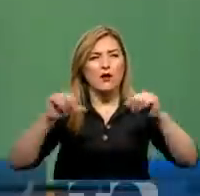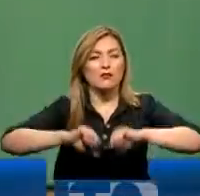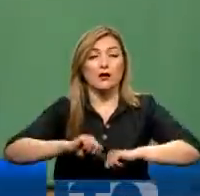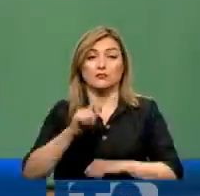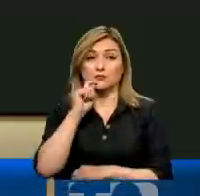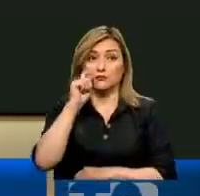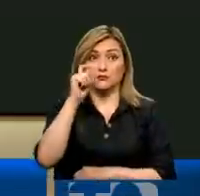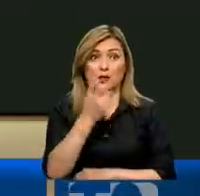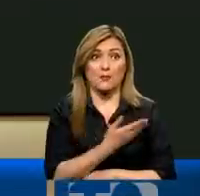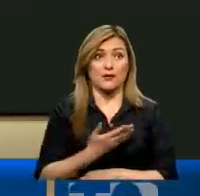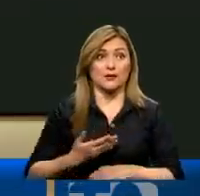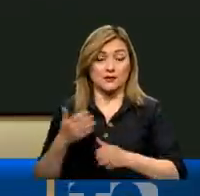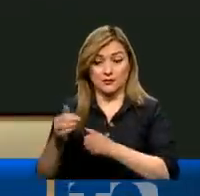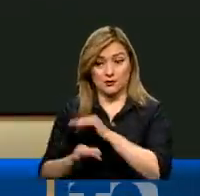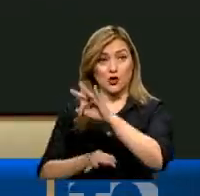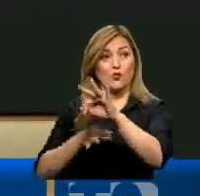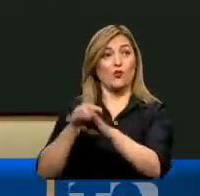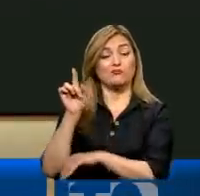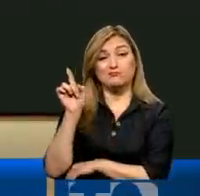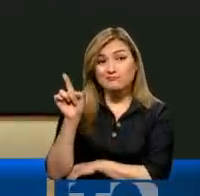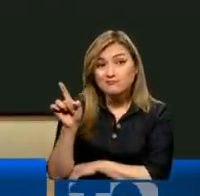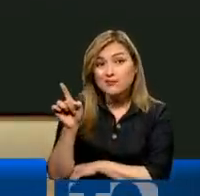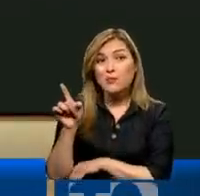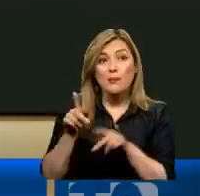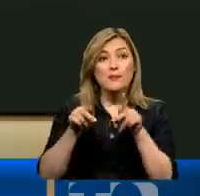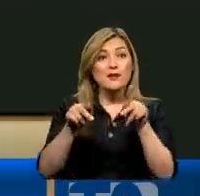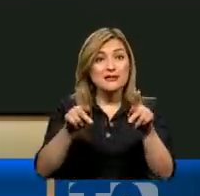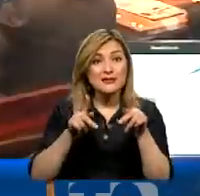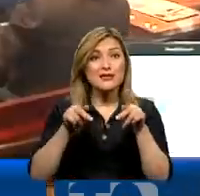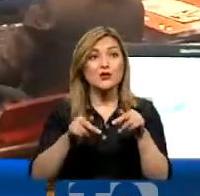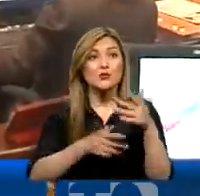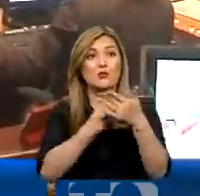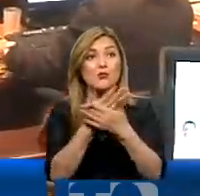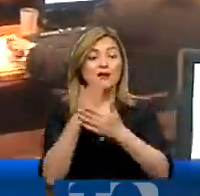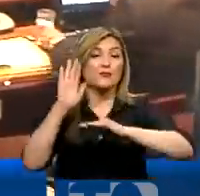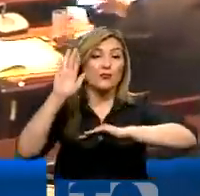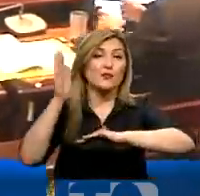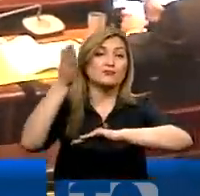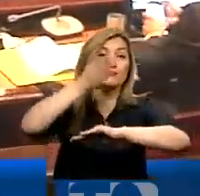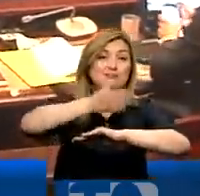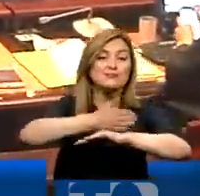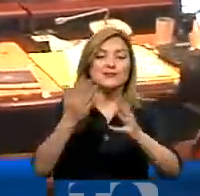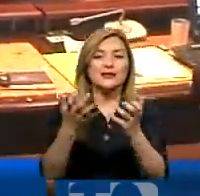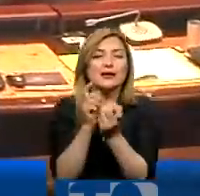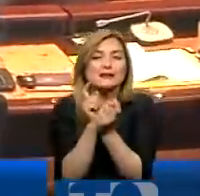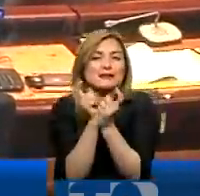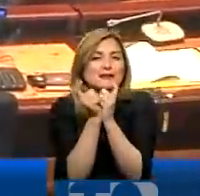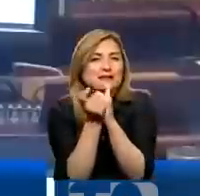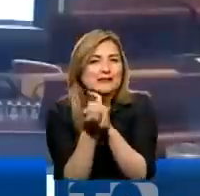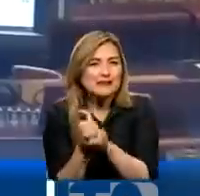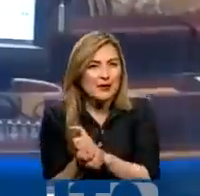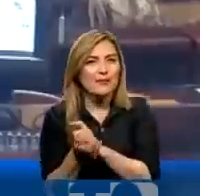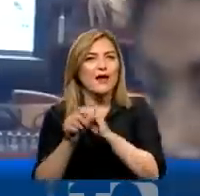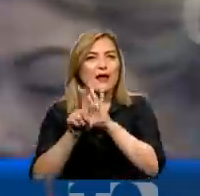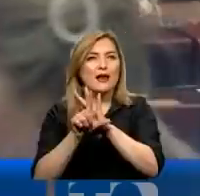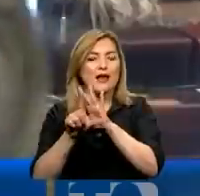al presidente subrogante de la Asamblea Nacional por haber permitido que se presente una moción previa que buscaba cambiar los textos de la